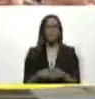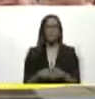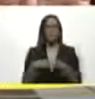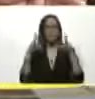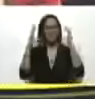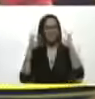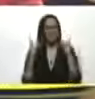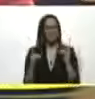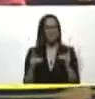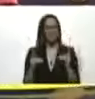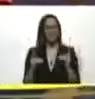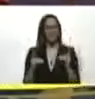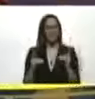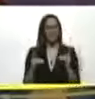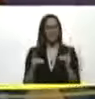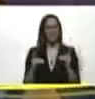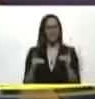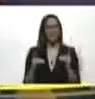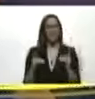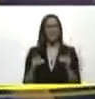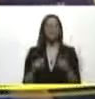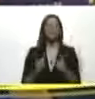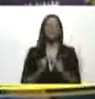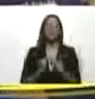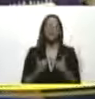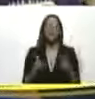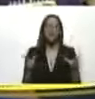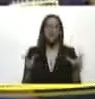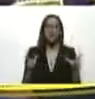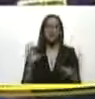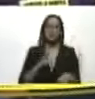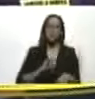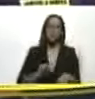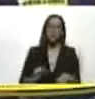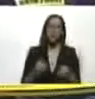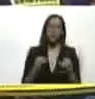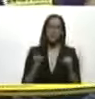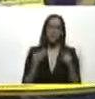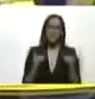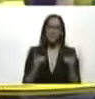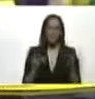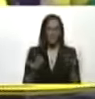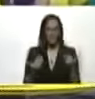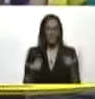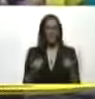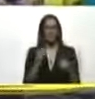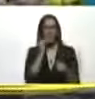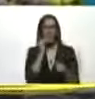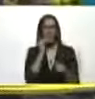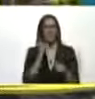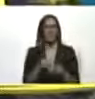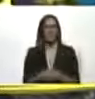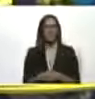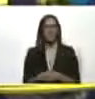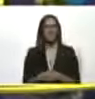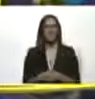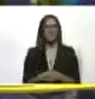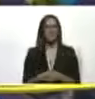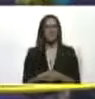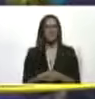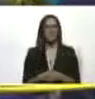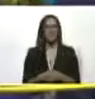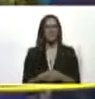decidirá por ser libre soberano e independiente vengan para acá muchachos